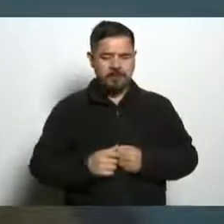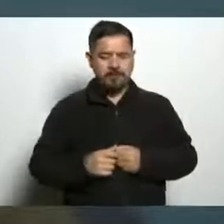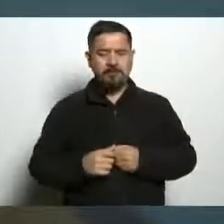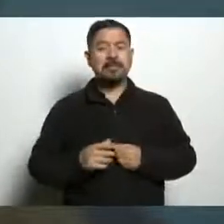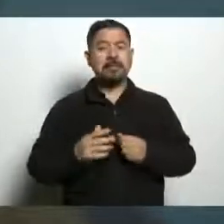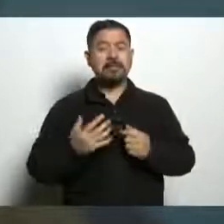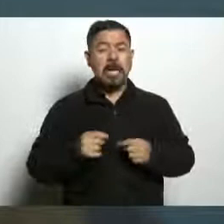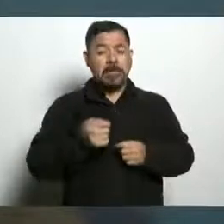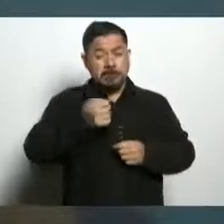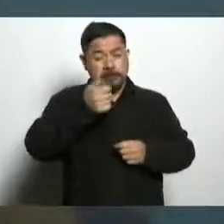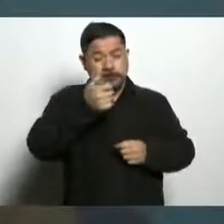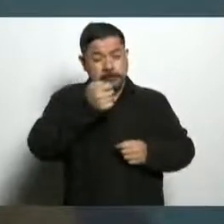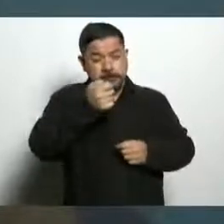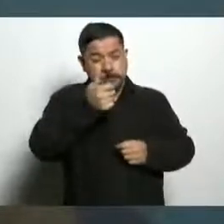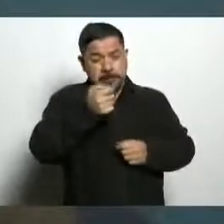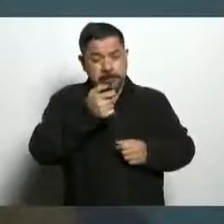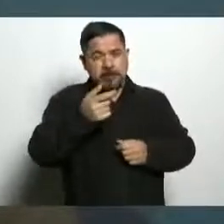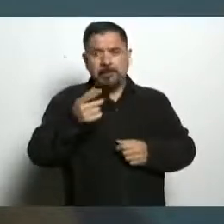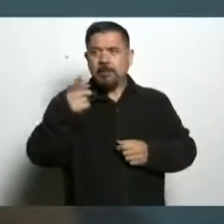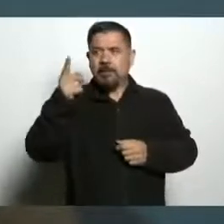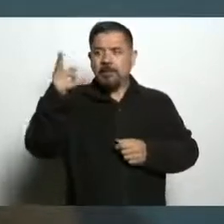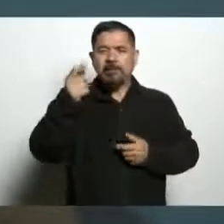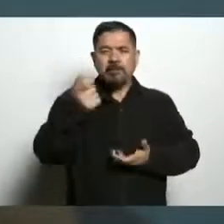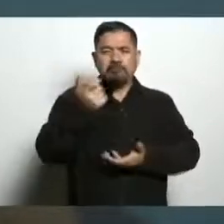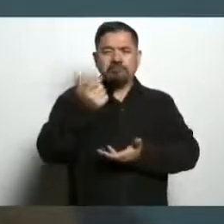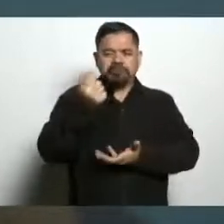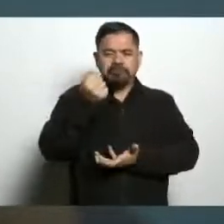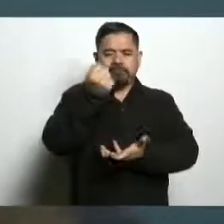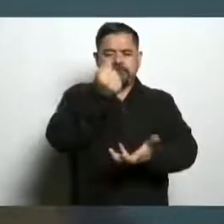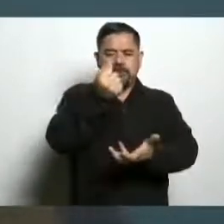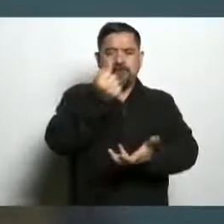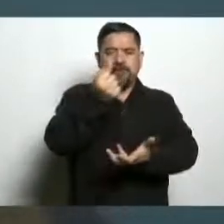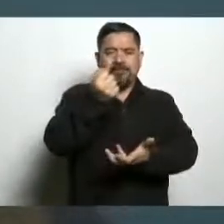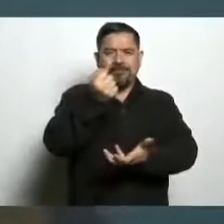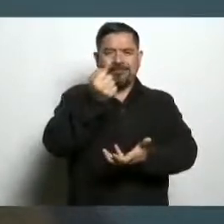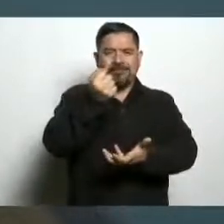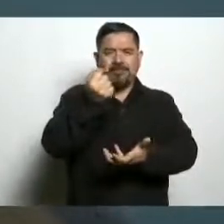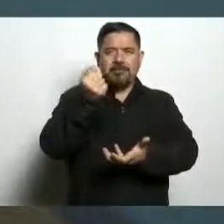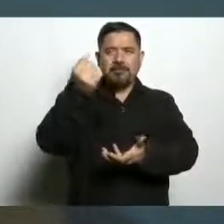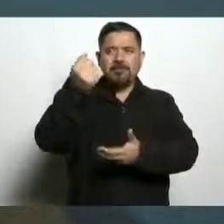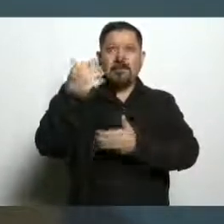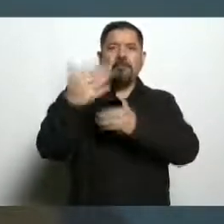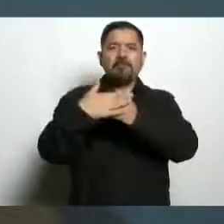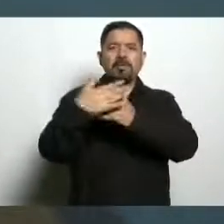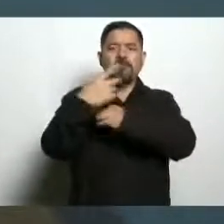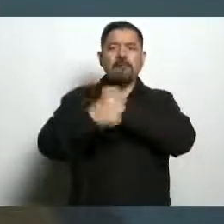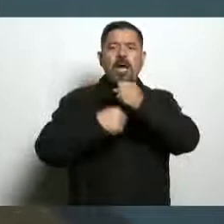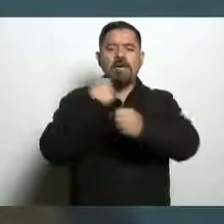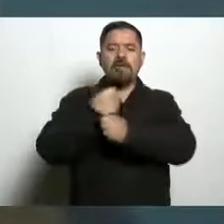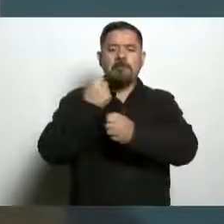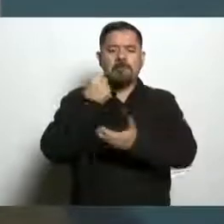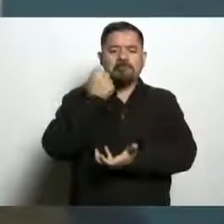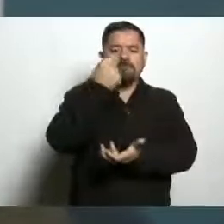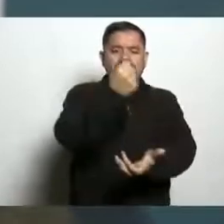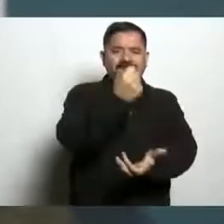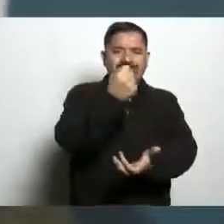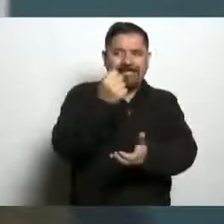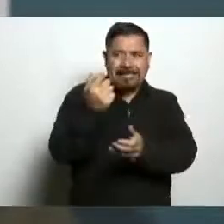Está a punto de aprobarse el presupuesto para el año próximo y ya viene